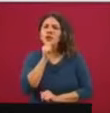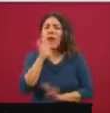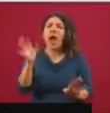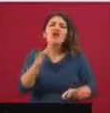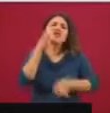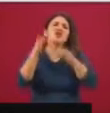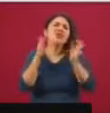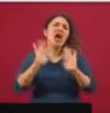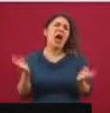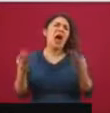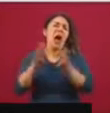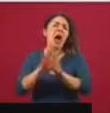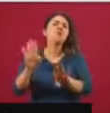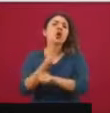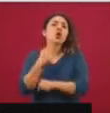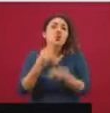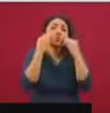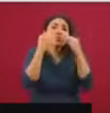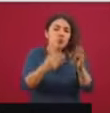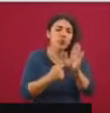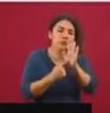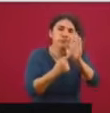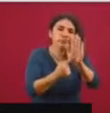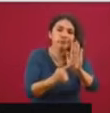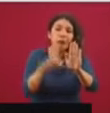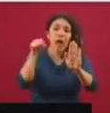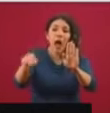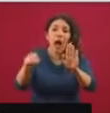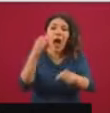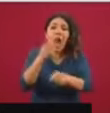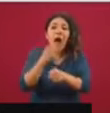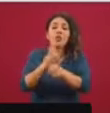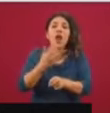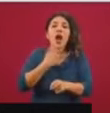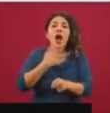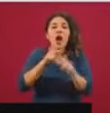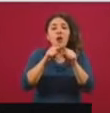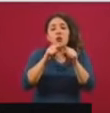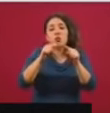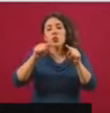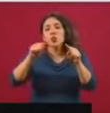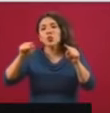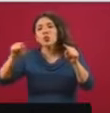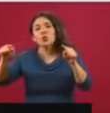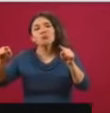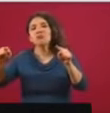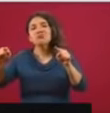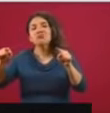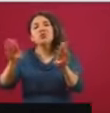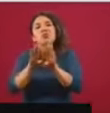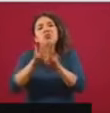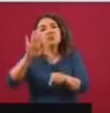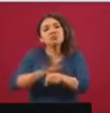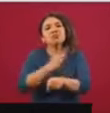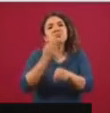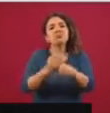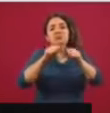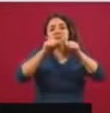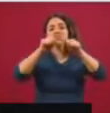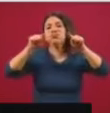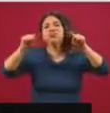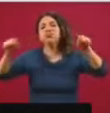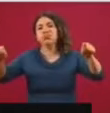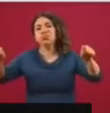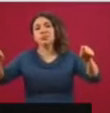porque hemos mostrado que la curva está en esta fase d esta habilidad de meseta